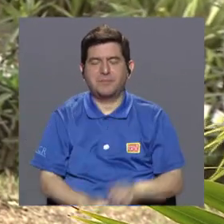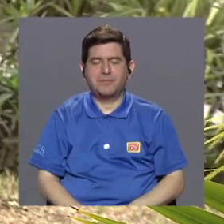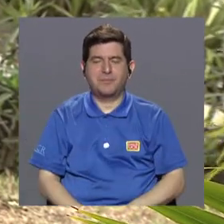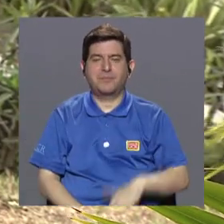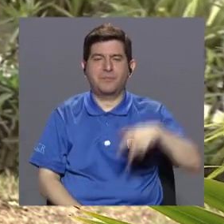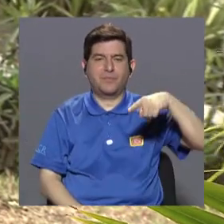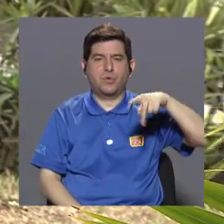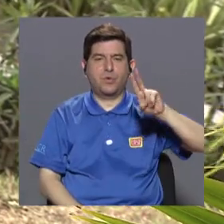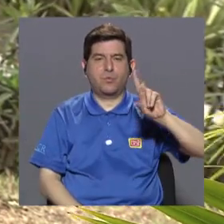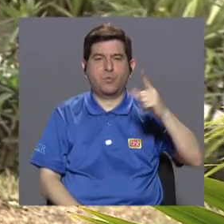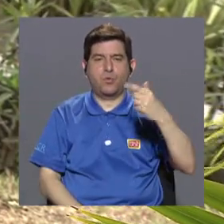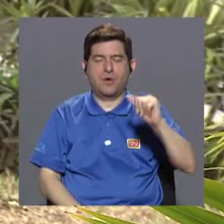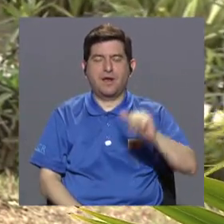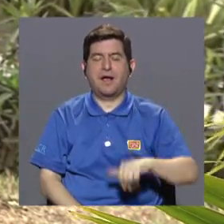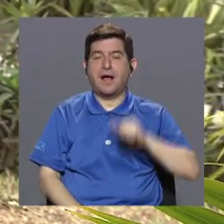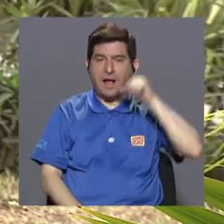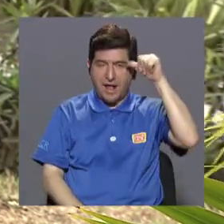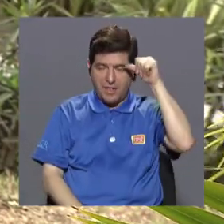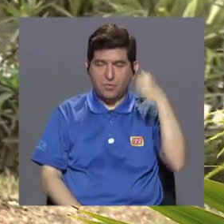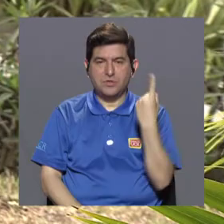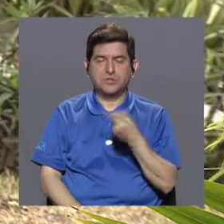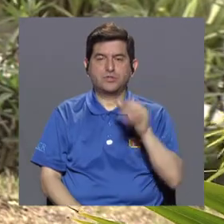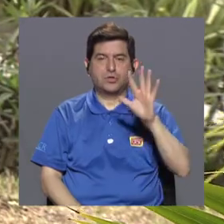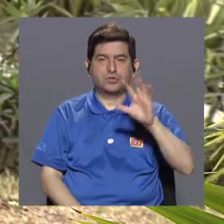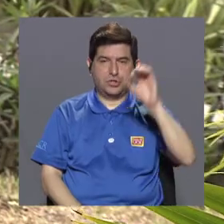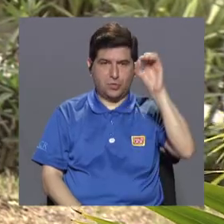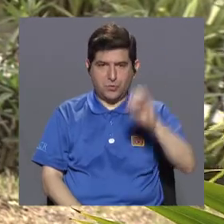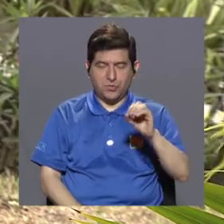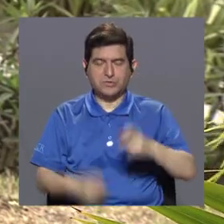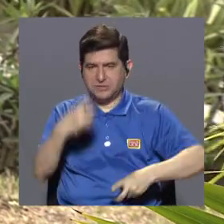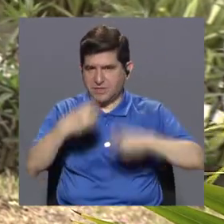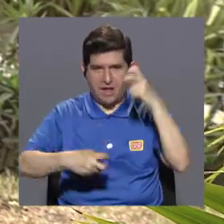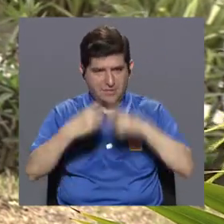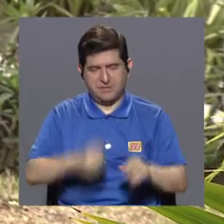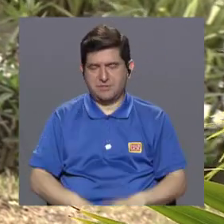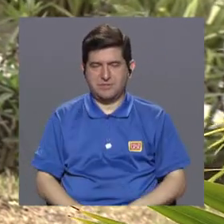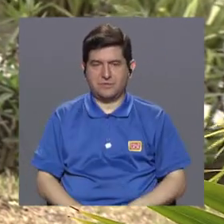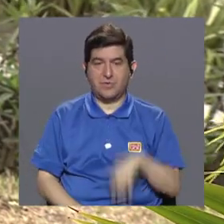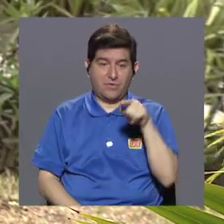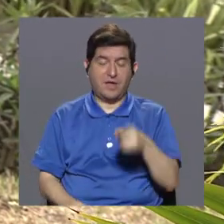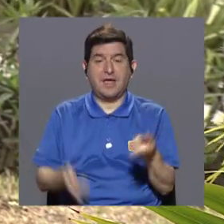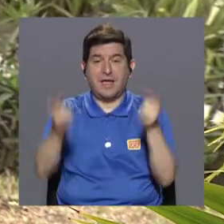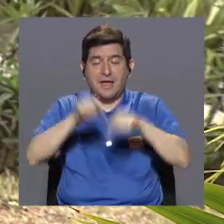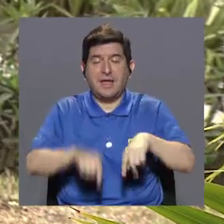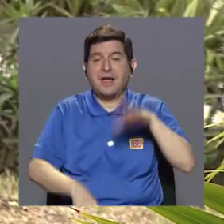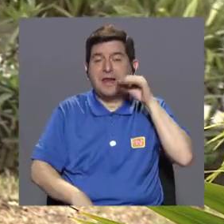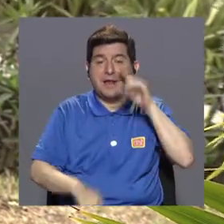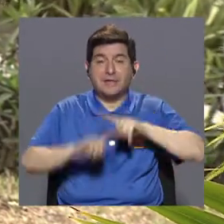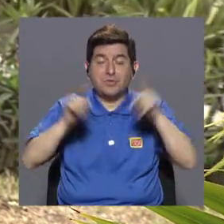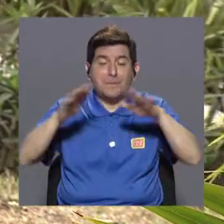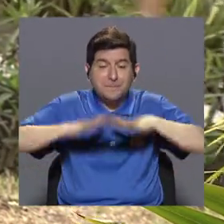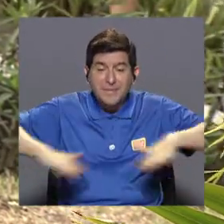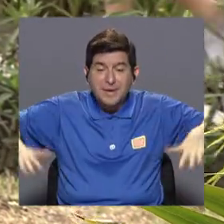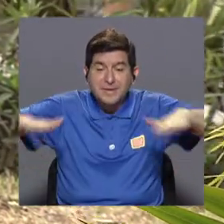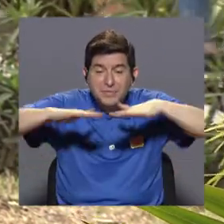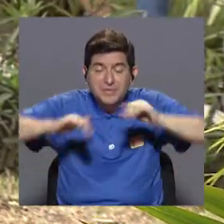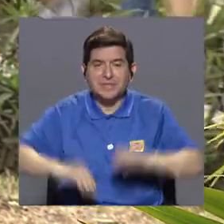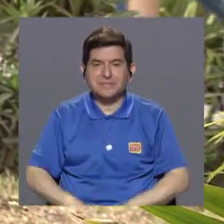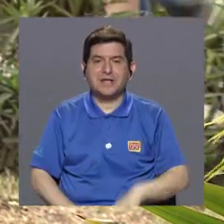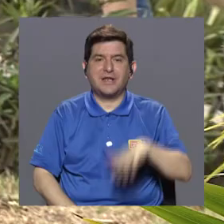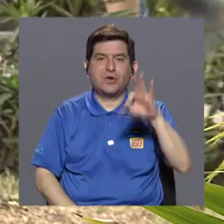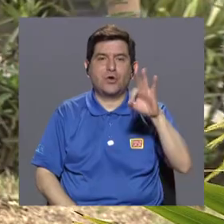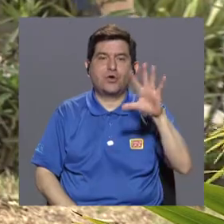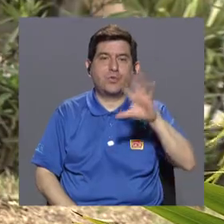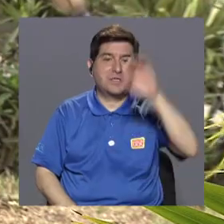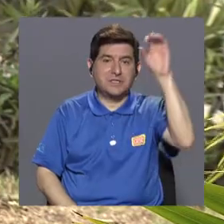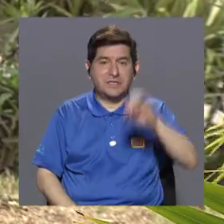pulga adulta solo es el 5% del problema encima del perro, pero en el suelo está el 95%